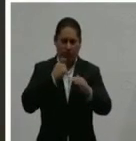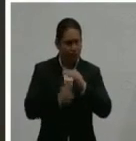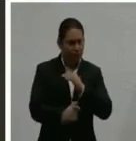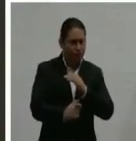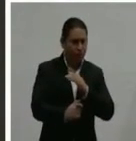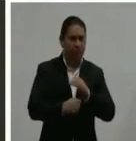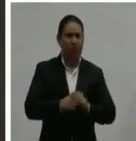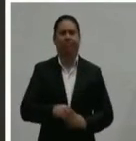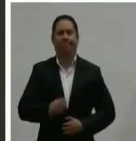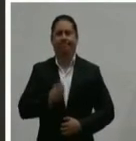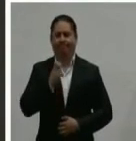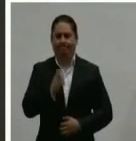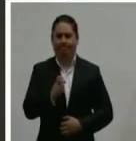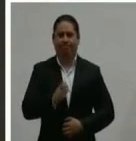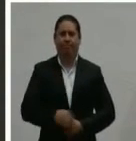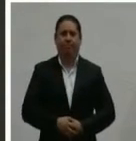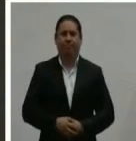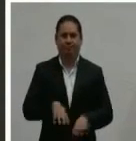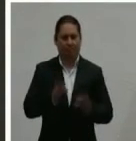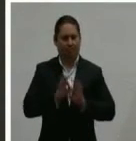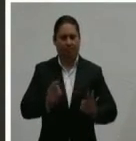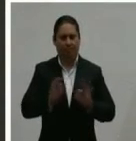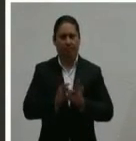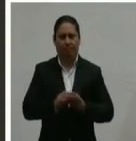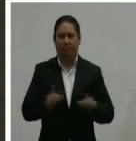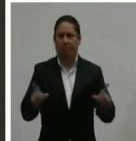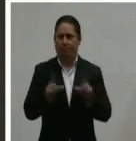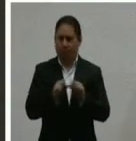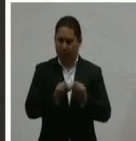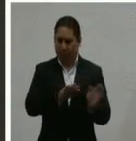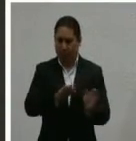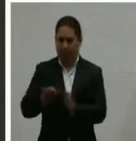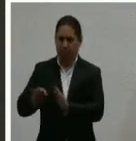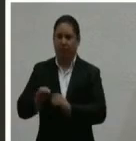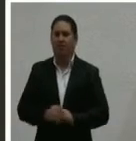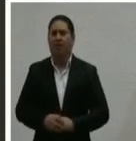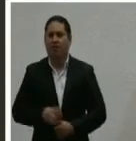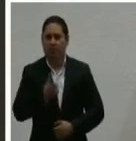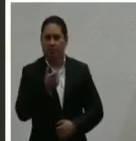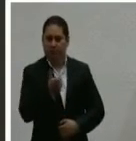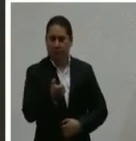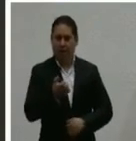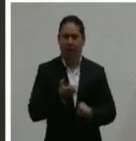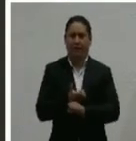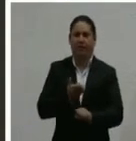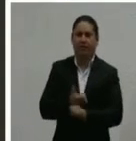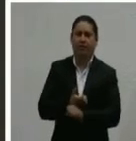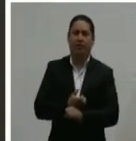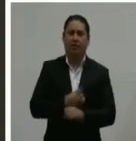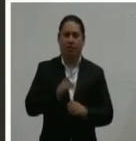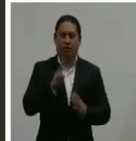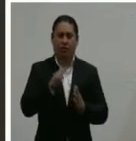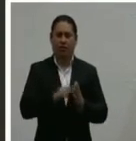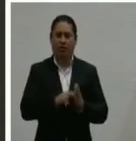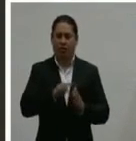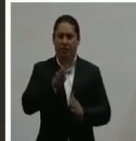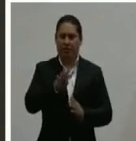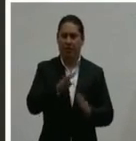y la impunidad. En resumen, la cuenta pública estatal del ejercicio